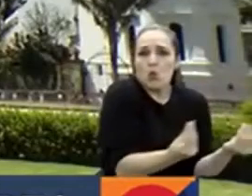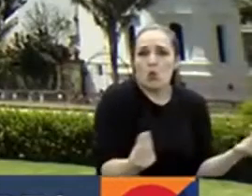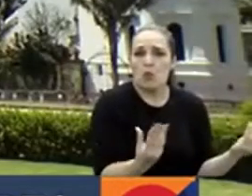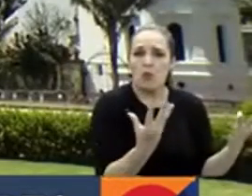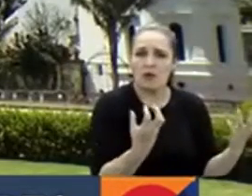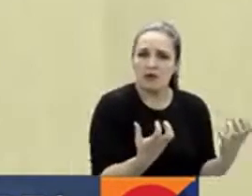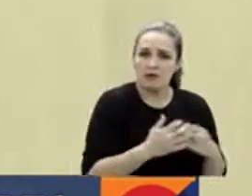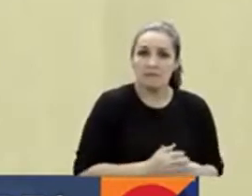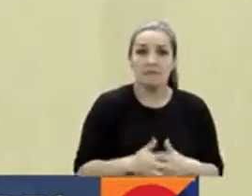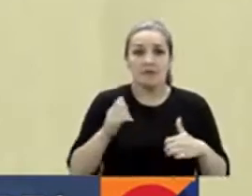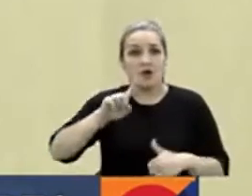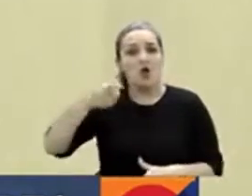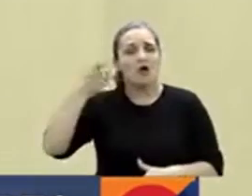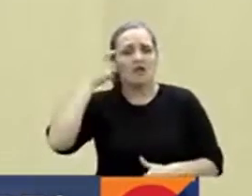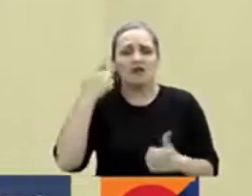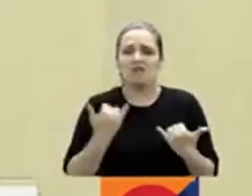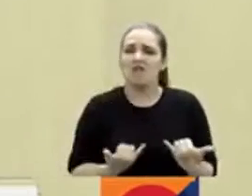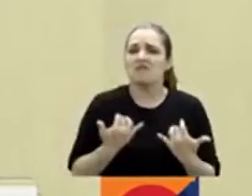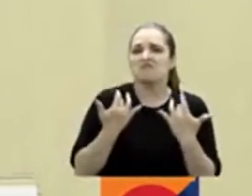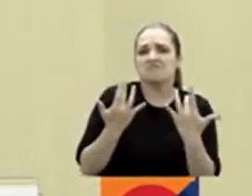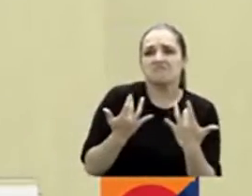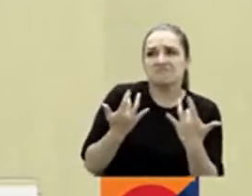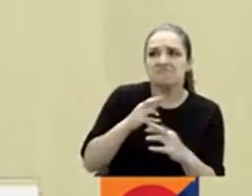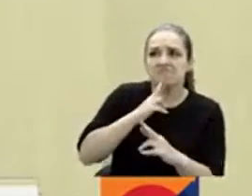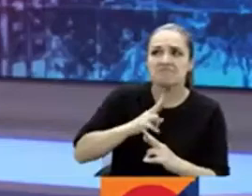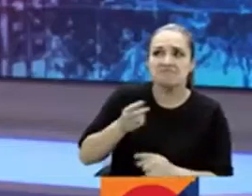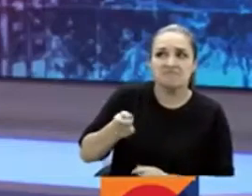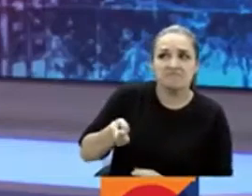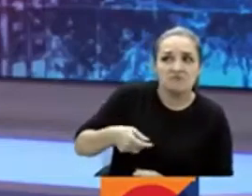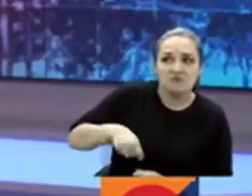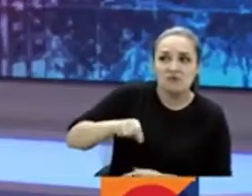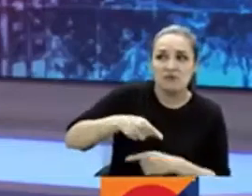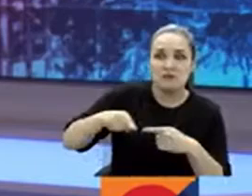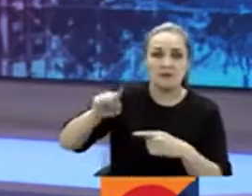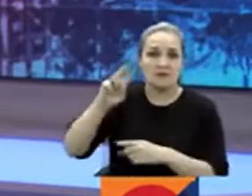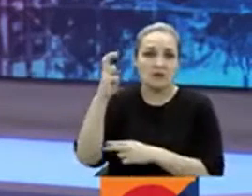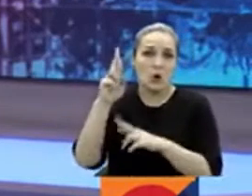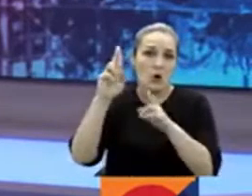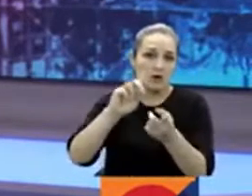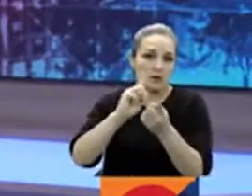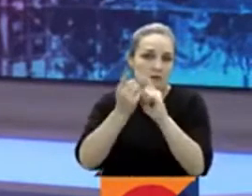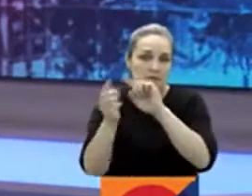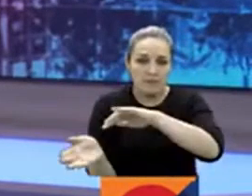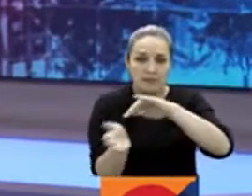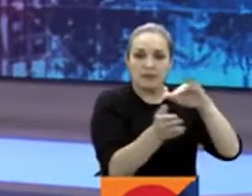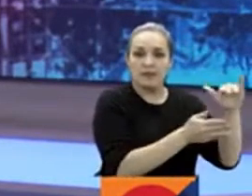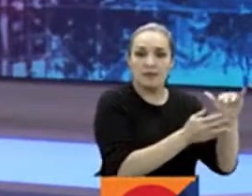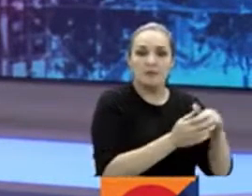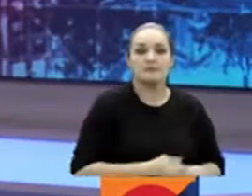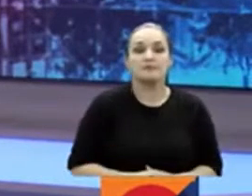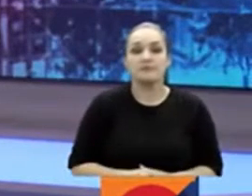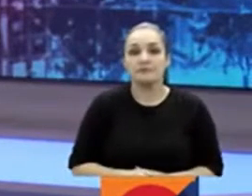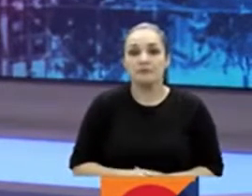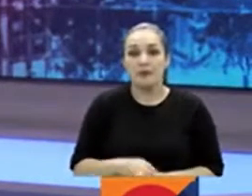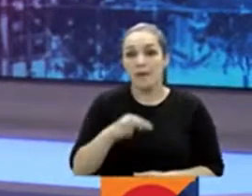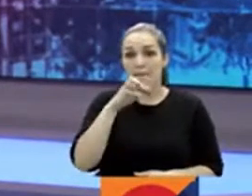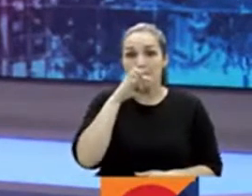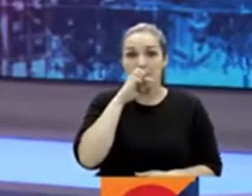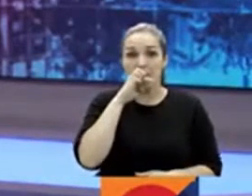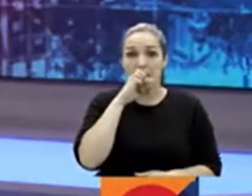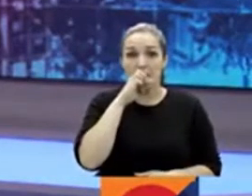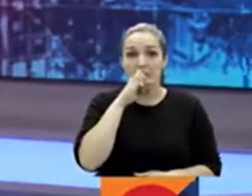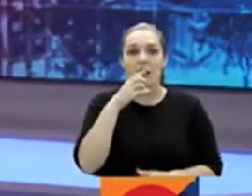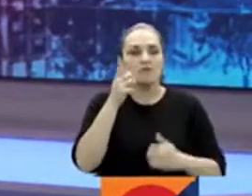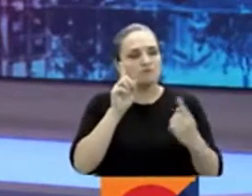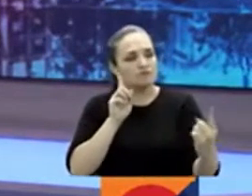nacional espera una nueva respuesta de la Fiscalía durante la próxima semana. En audiencia privada, el Papa Francisco recibió a la primera dama